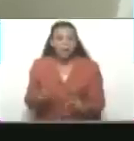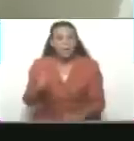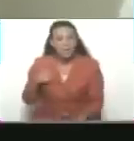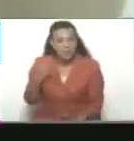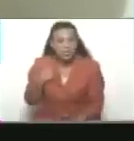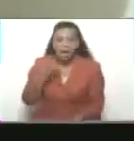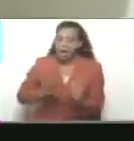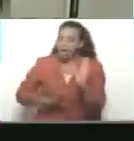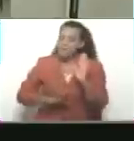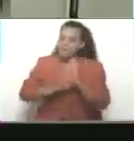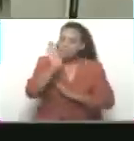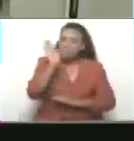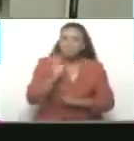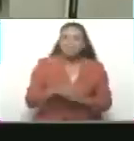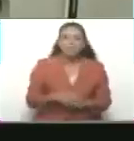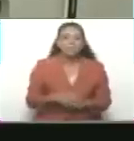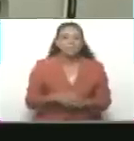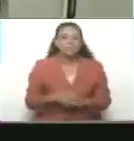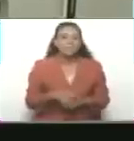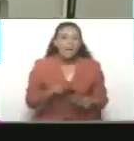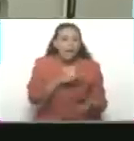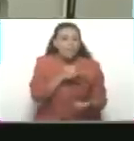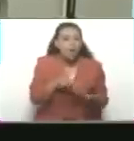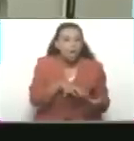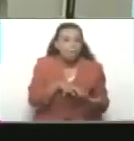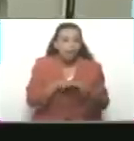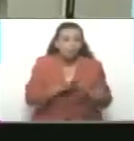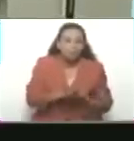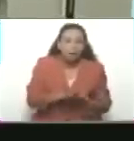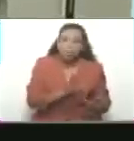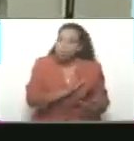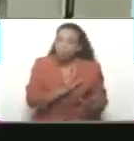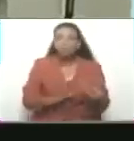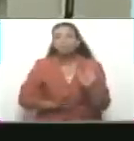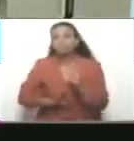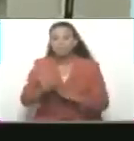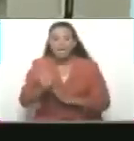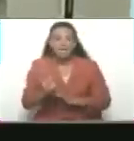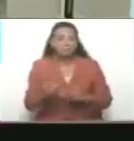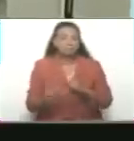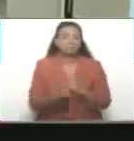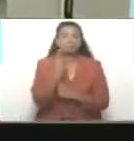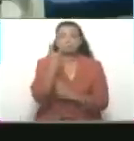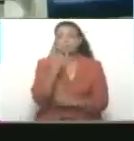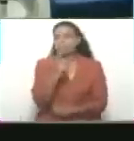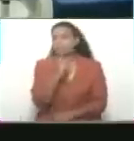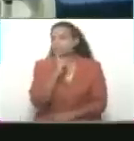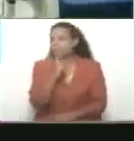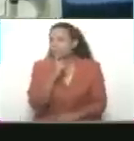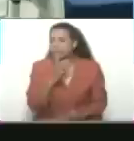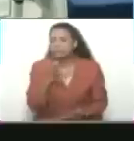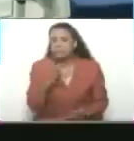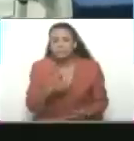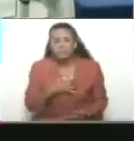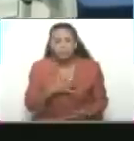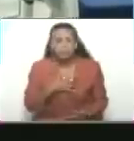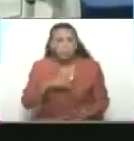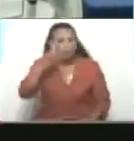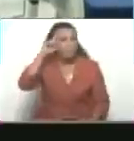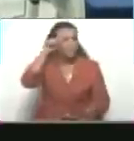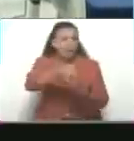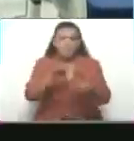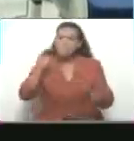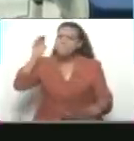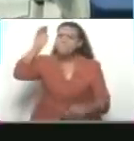para avanzar Más allá de lo que teníamos una tragedia como esta tan dolorosa Bueno nos planteamos meta más